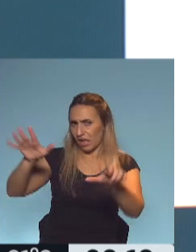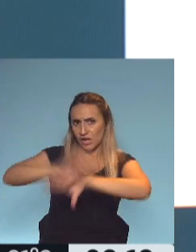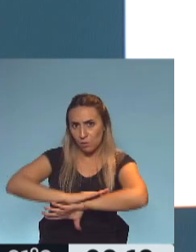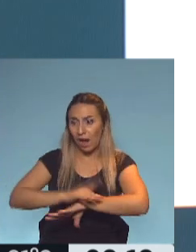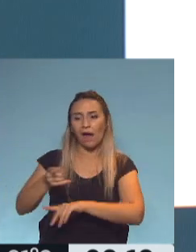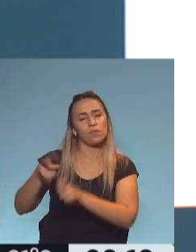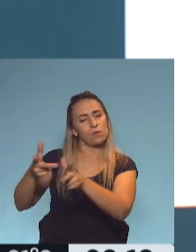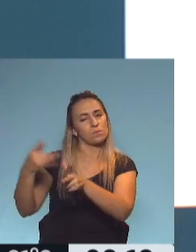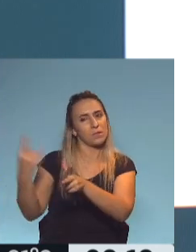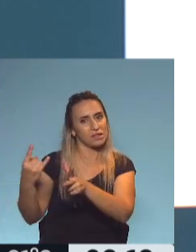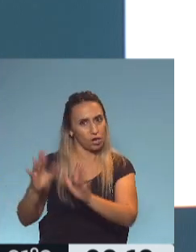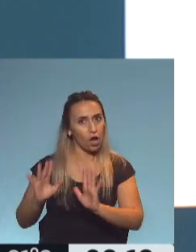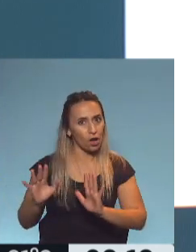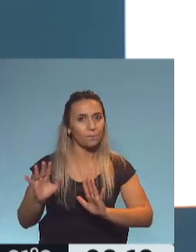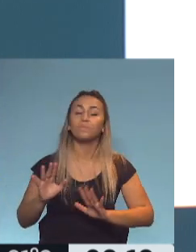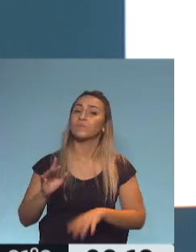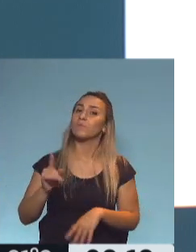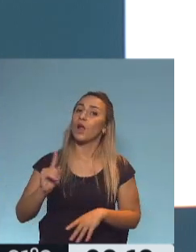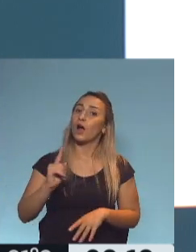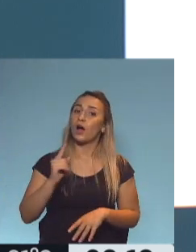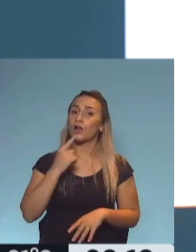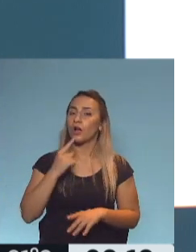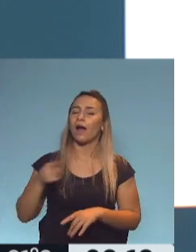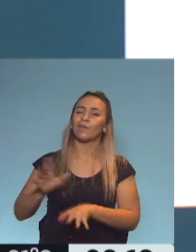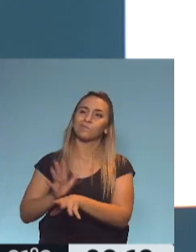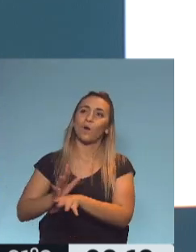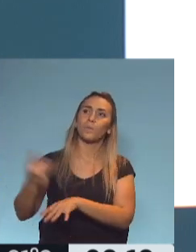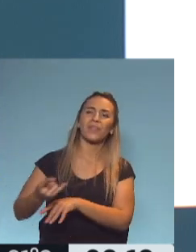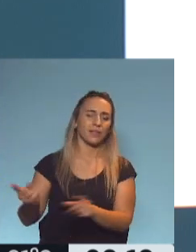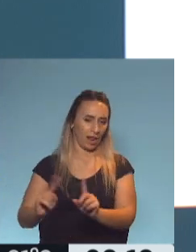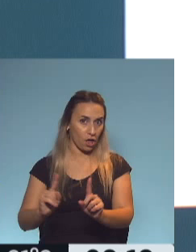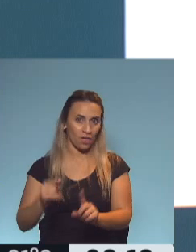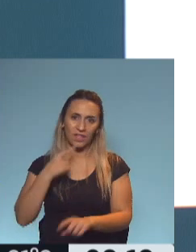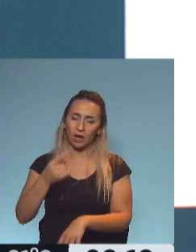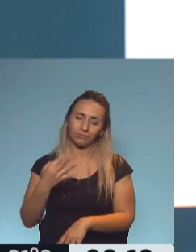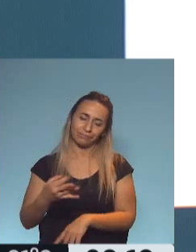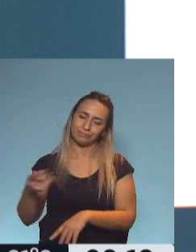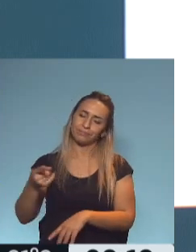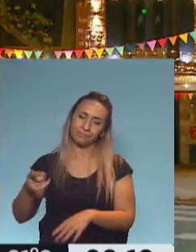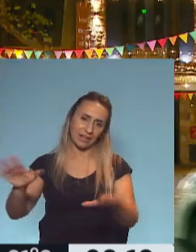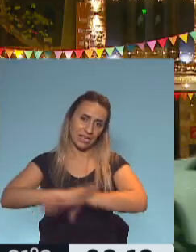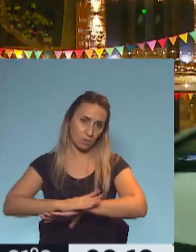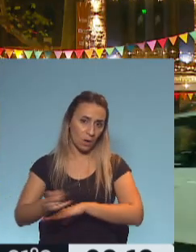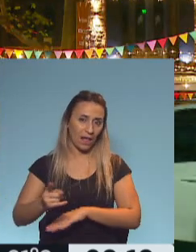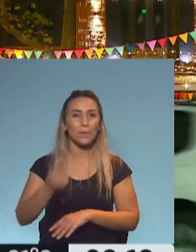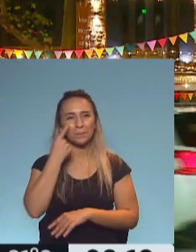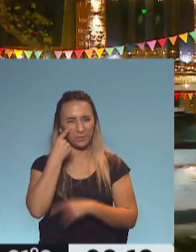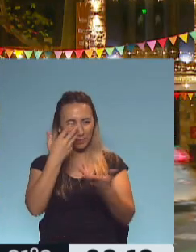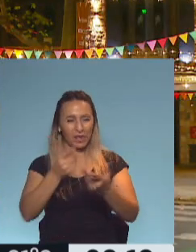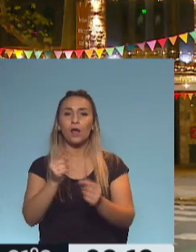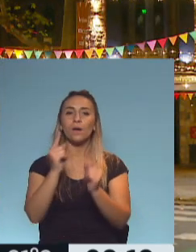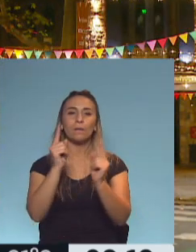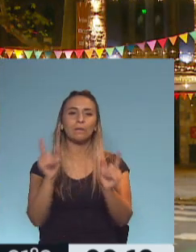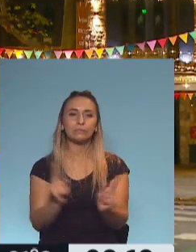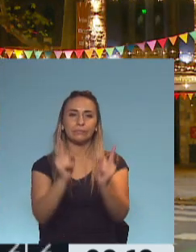que el jefe de gabinete el jefe de gobierno mintió, pero si le parece, veamos un fragmento de la conferencia del presidente Alberto